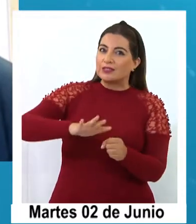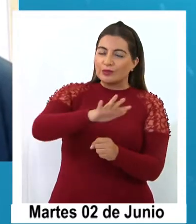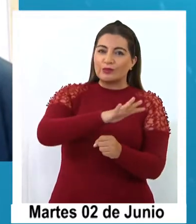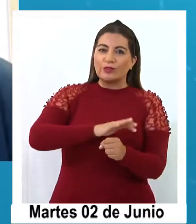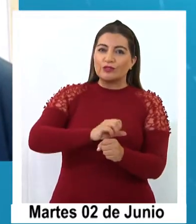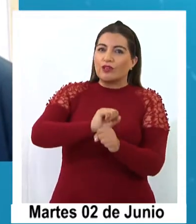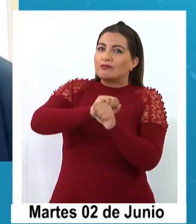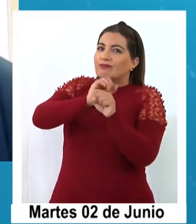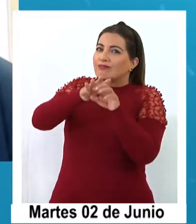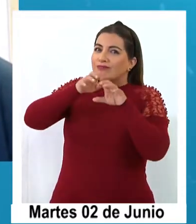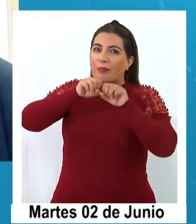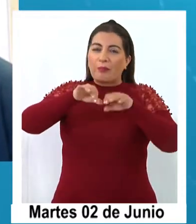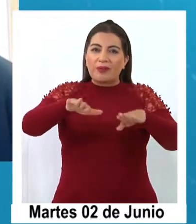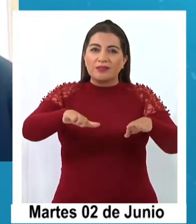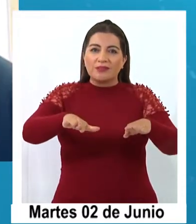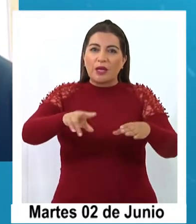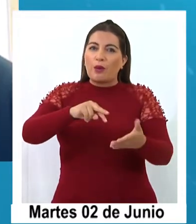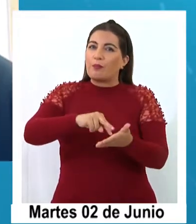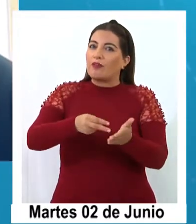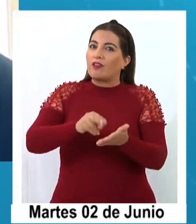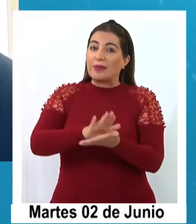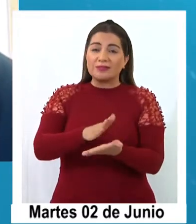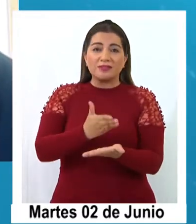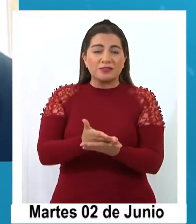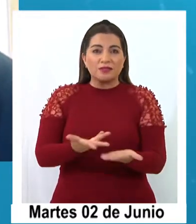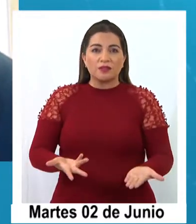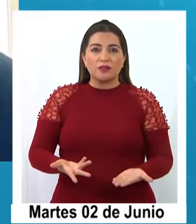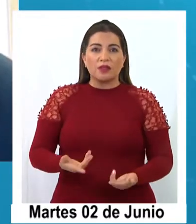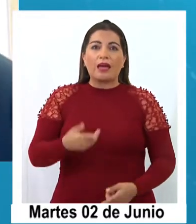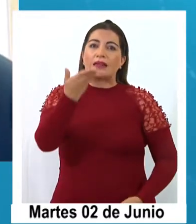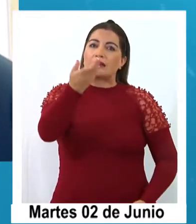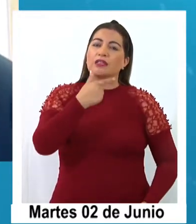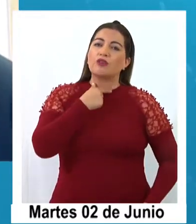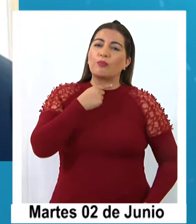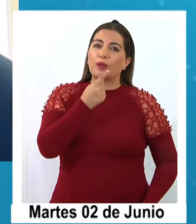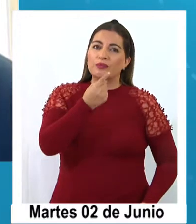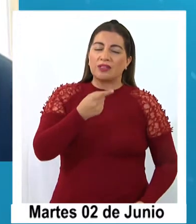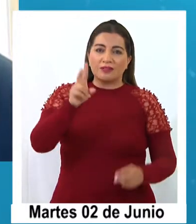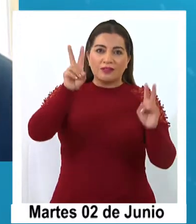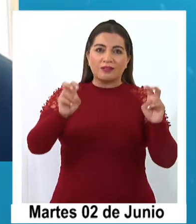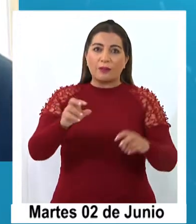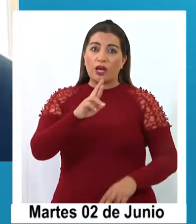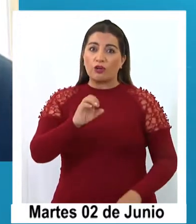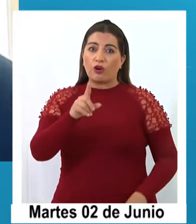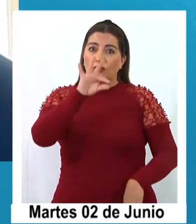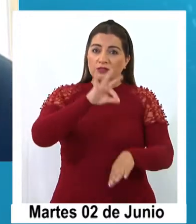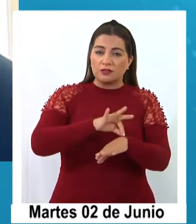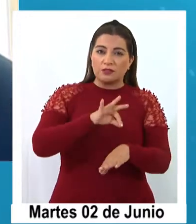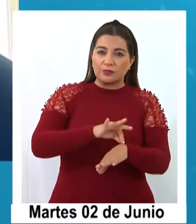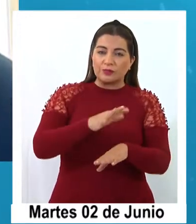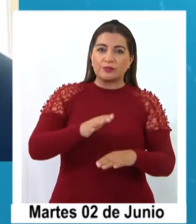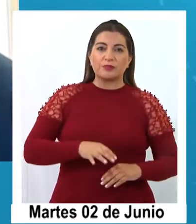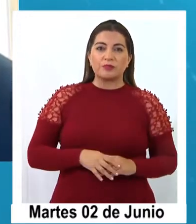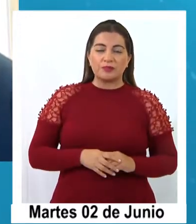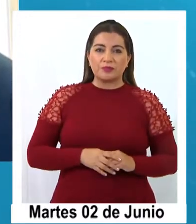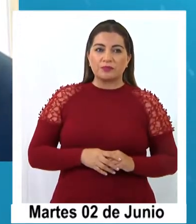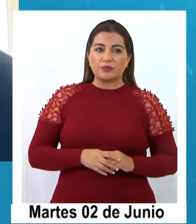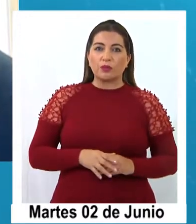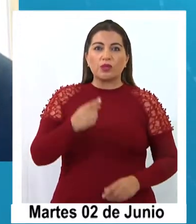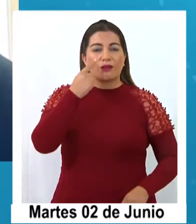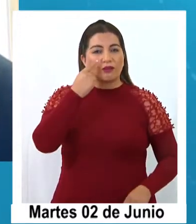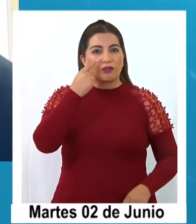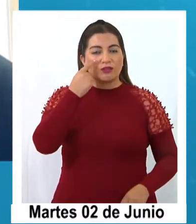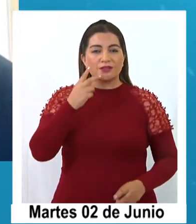de pandemia, en una situación de crisis sanitaria, y queríamos preguntarte fundamentalmente por tu rol de médico y por el